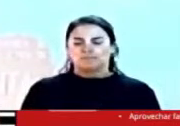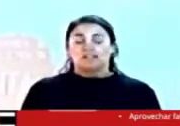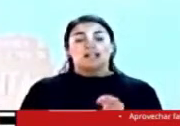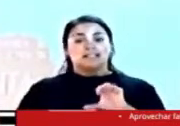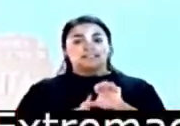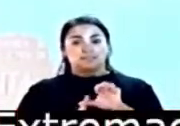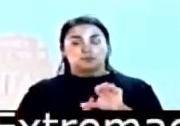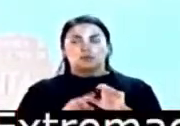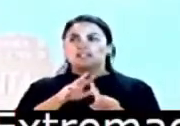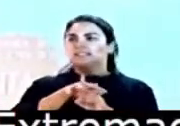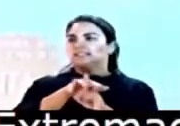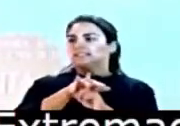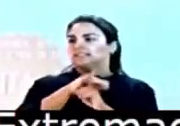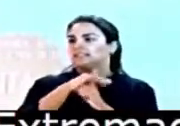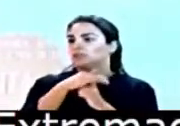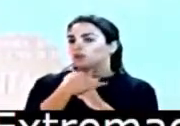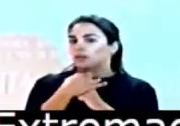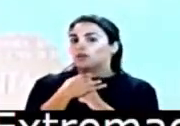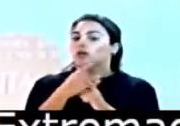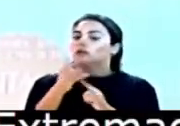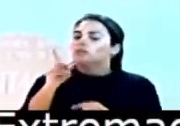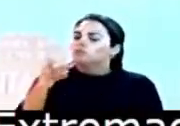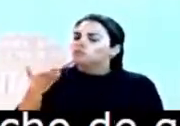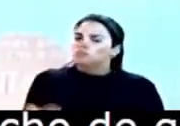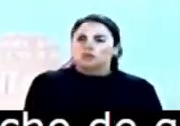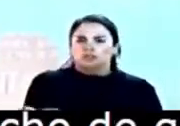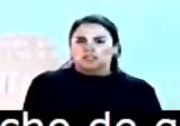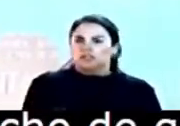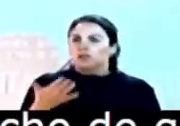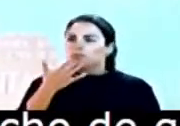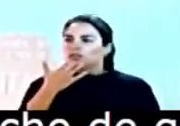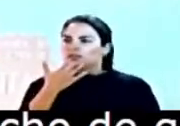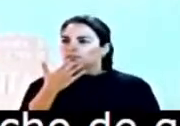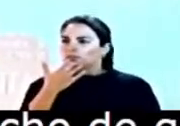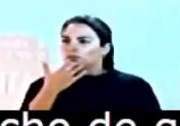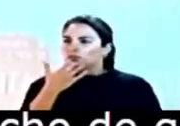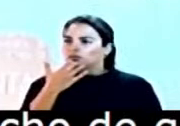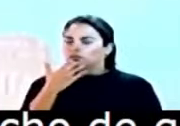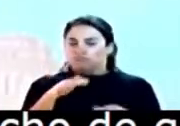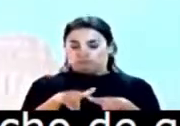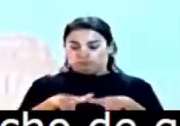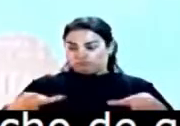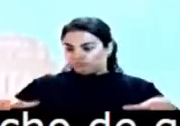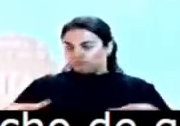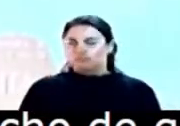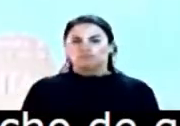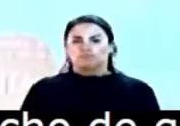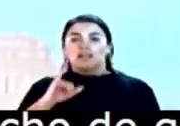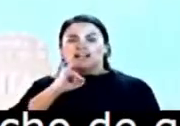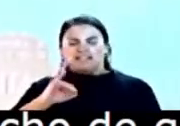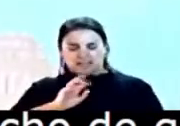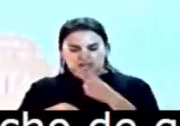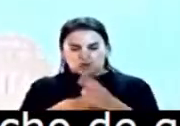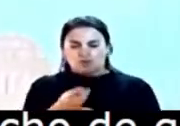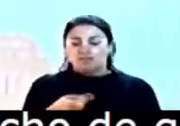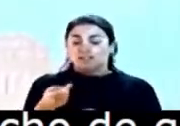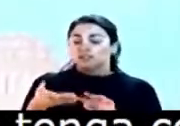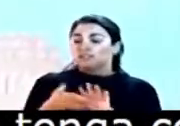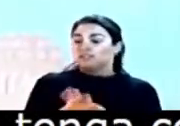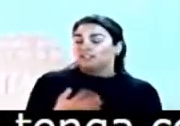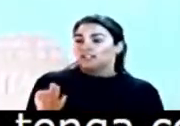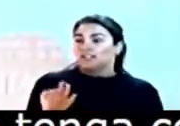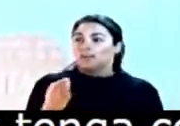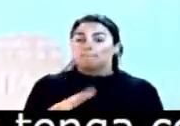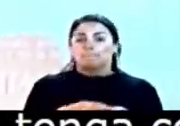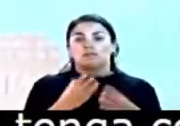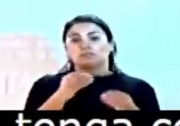tenga circunstancias importantes como tener suelo, energías renovables, hace que para